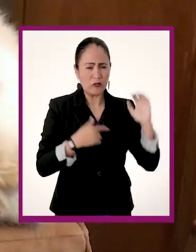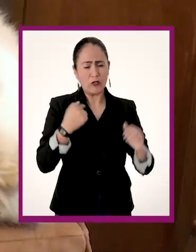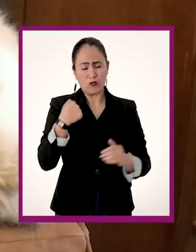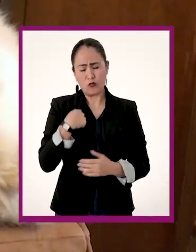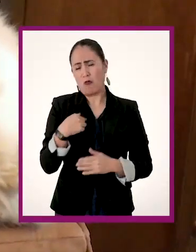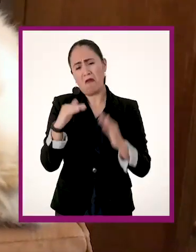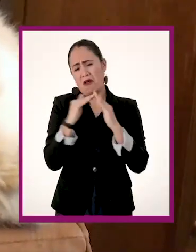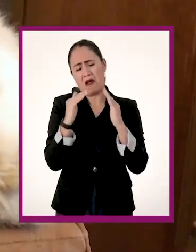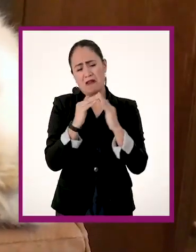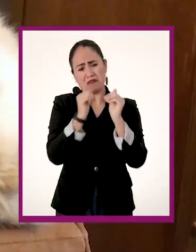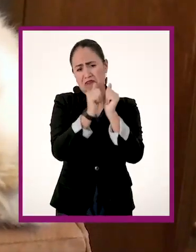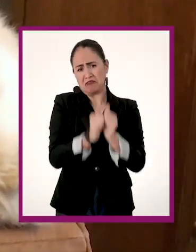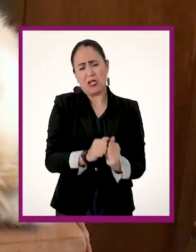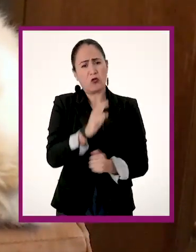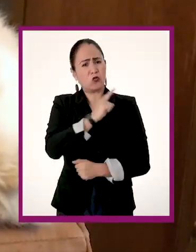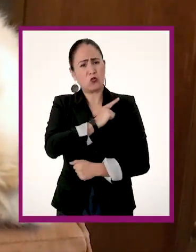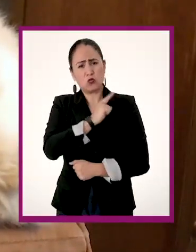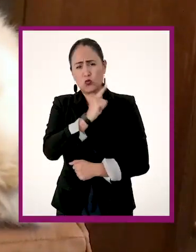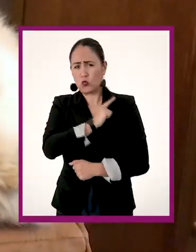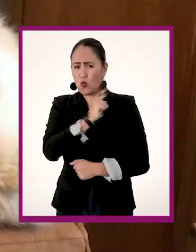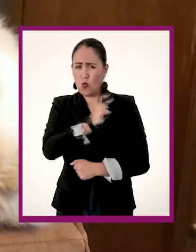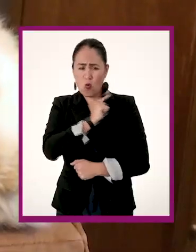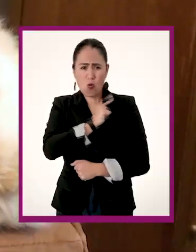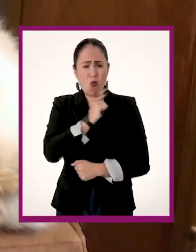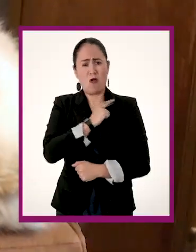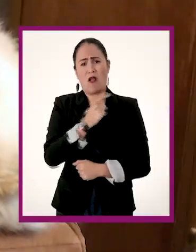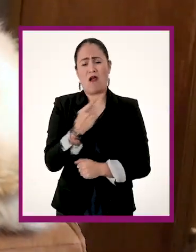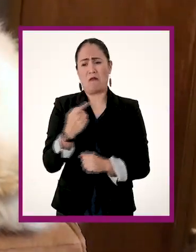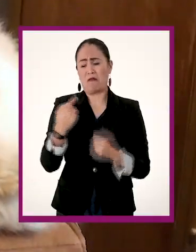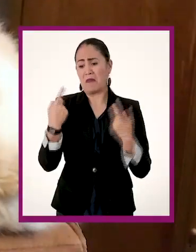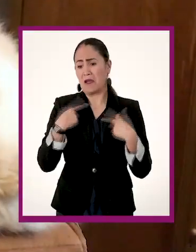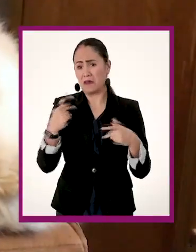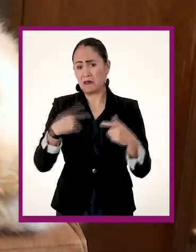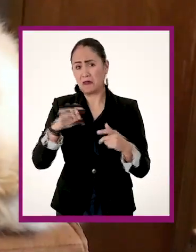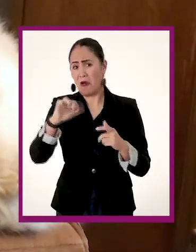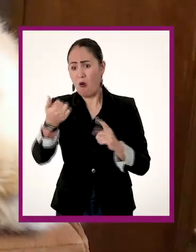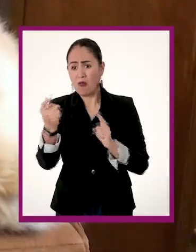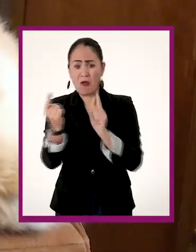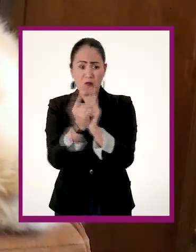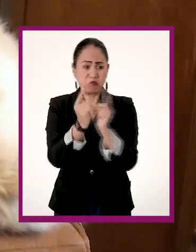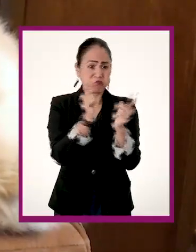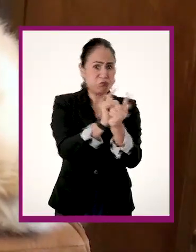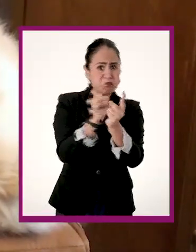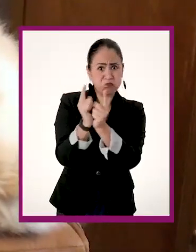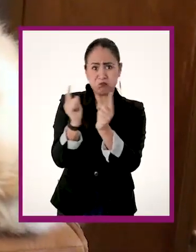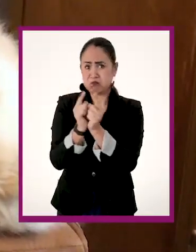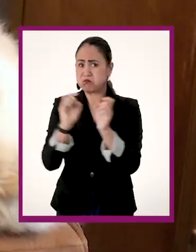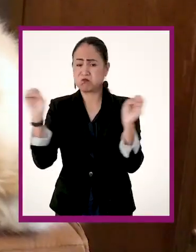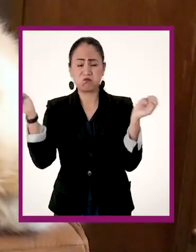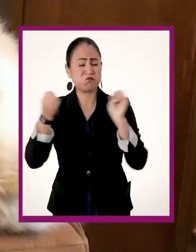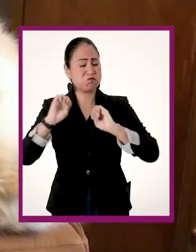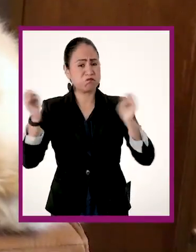estado aislada, no he tenido casi contacto con